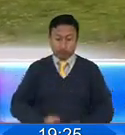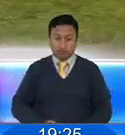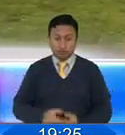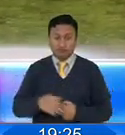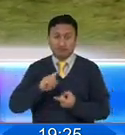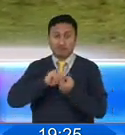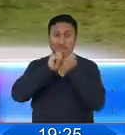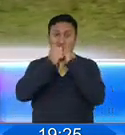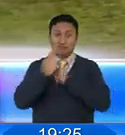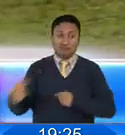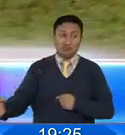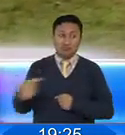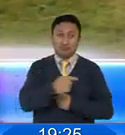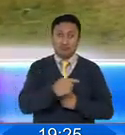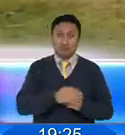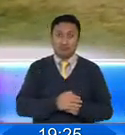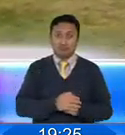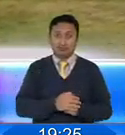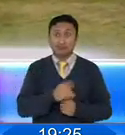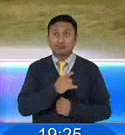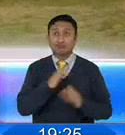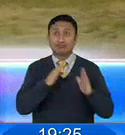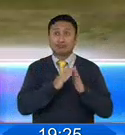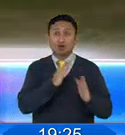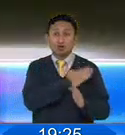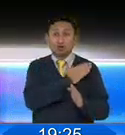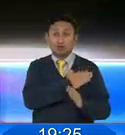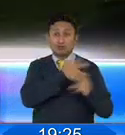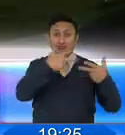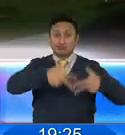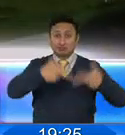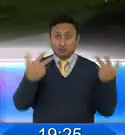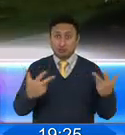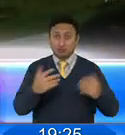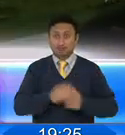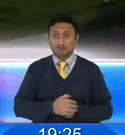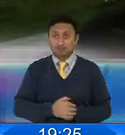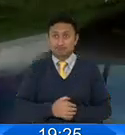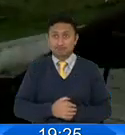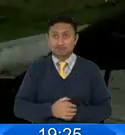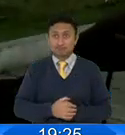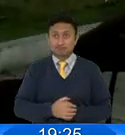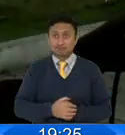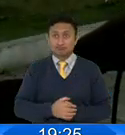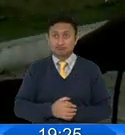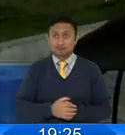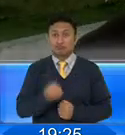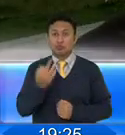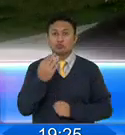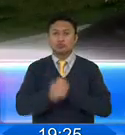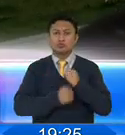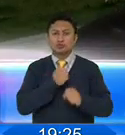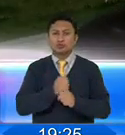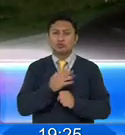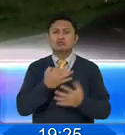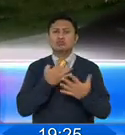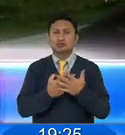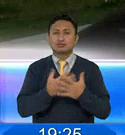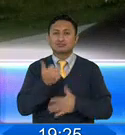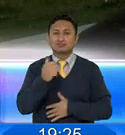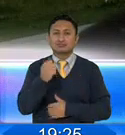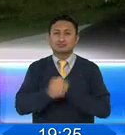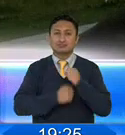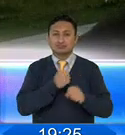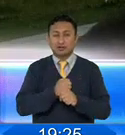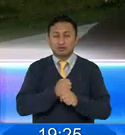trasladaron desde la gestación a la casa de confianza de chillogallo diez años por